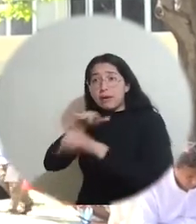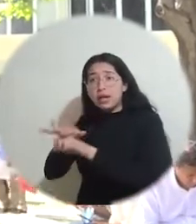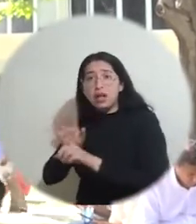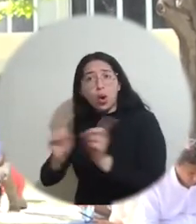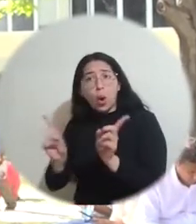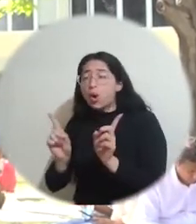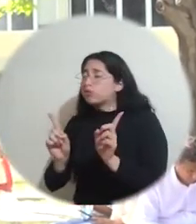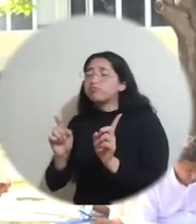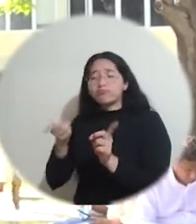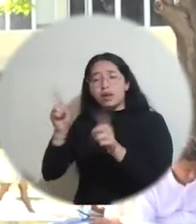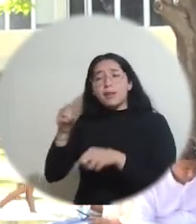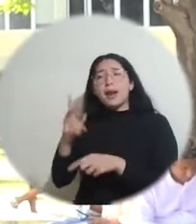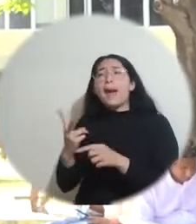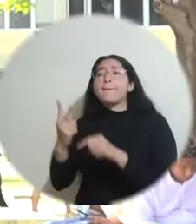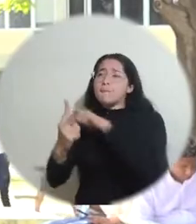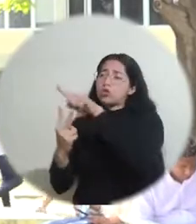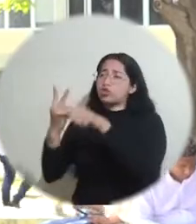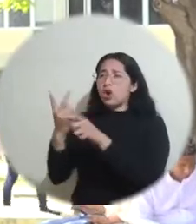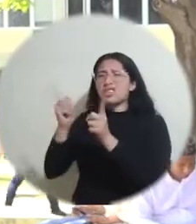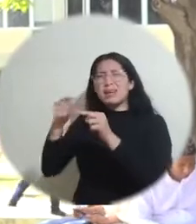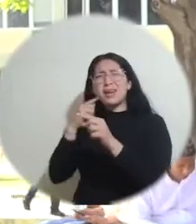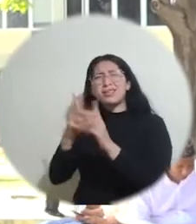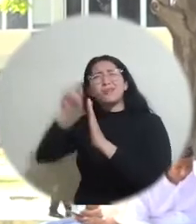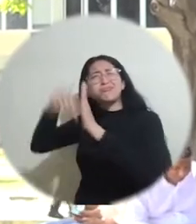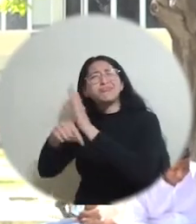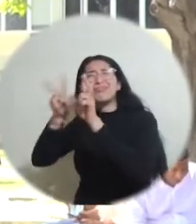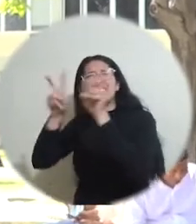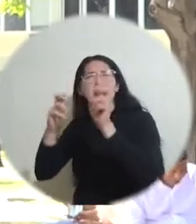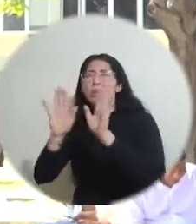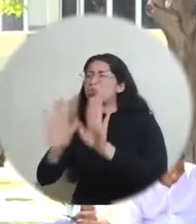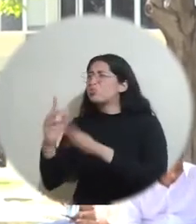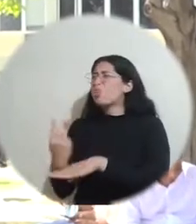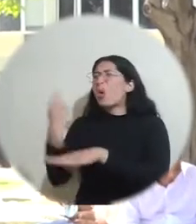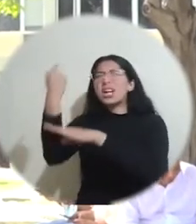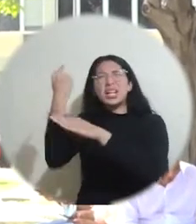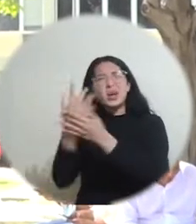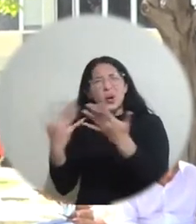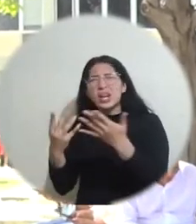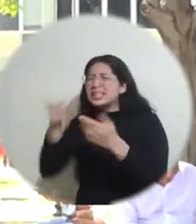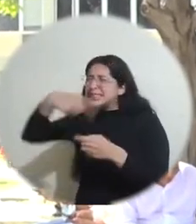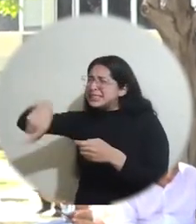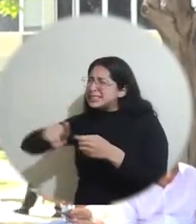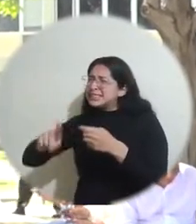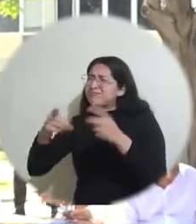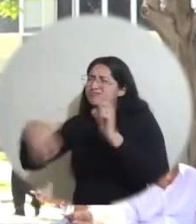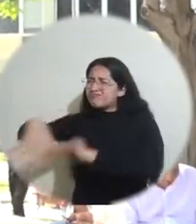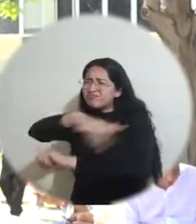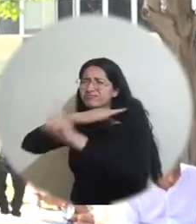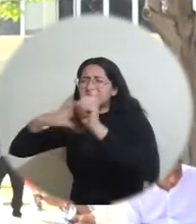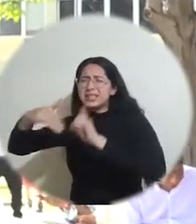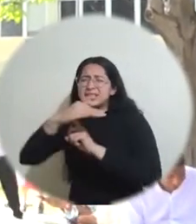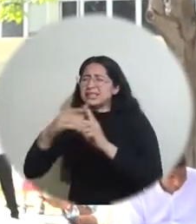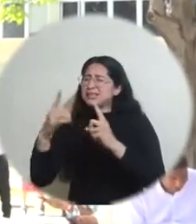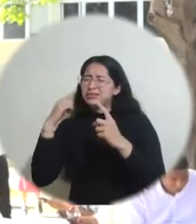solamente fue uno, fueron dos. Entonces, inmersos en política, entonces muchas cosas hicieron que de pronto